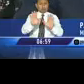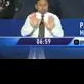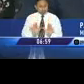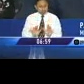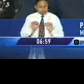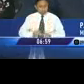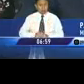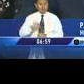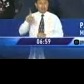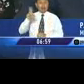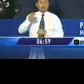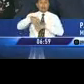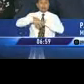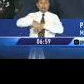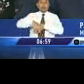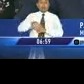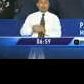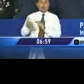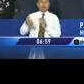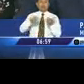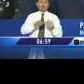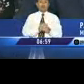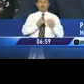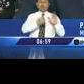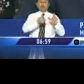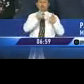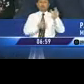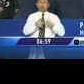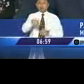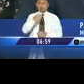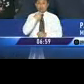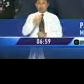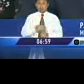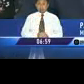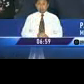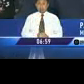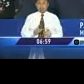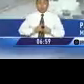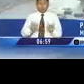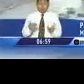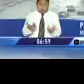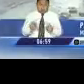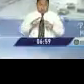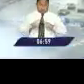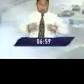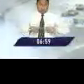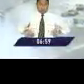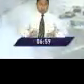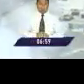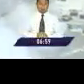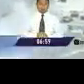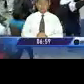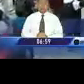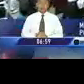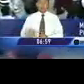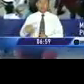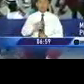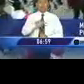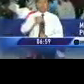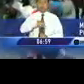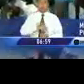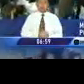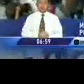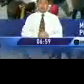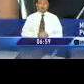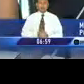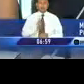de las manifestaciones perdieron la vida 6 personas, ustedes dicen, pero que se investigue. Durante la extensa jornada hubo